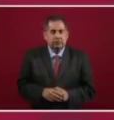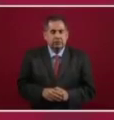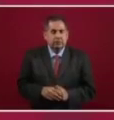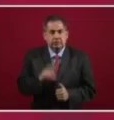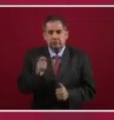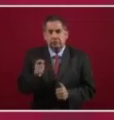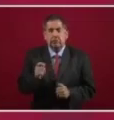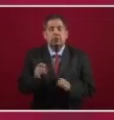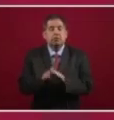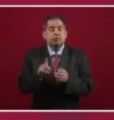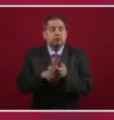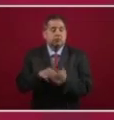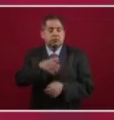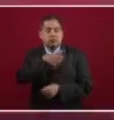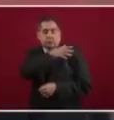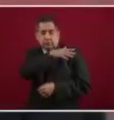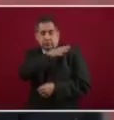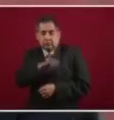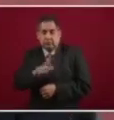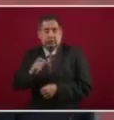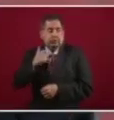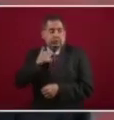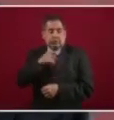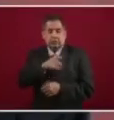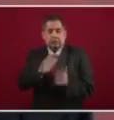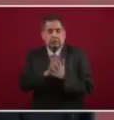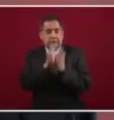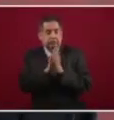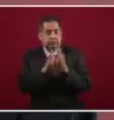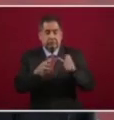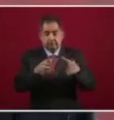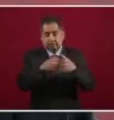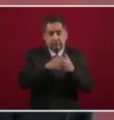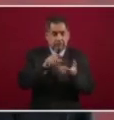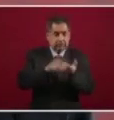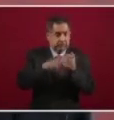si estos generales participaron cuando estaba en su apogeo